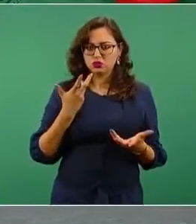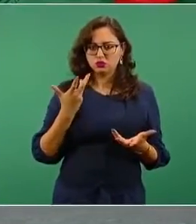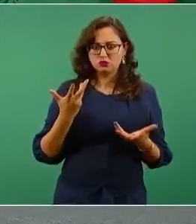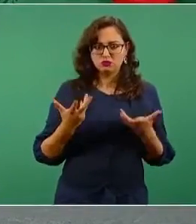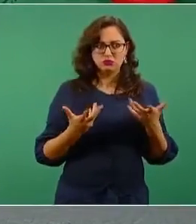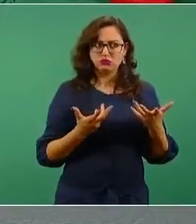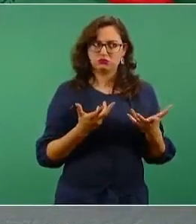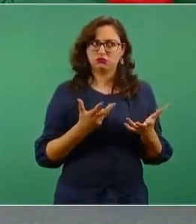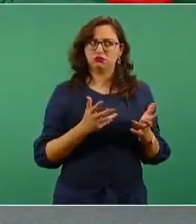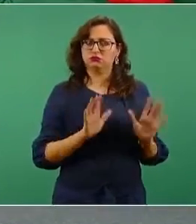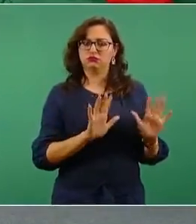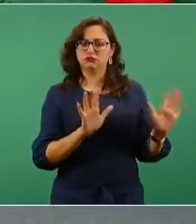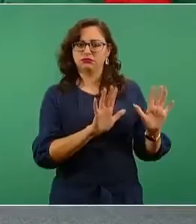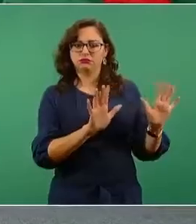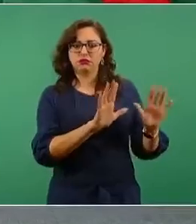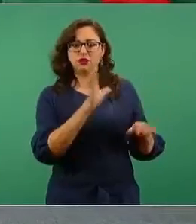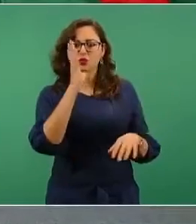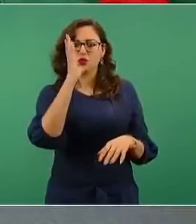recibirlo.